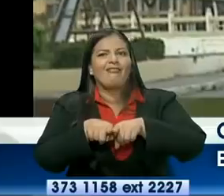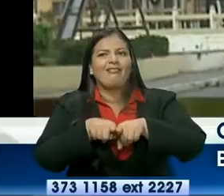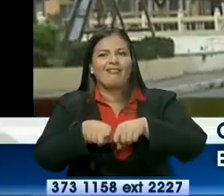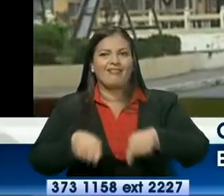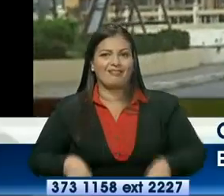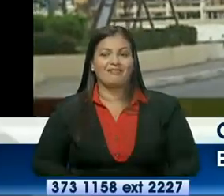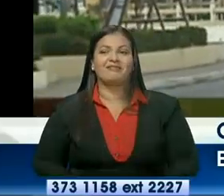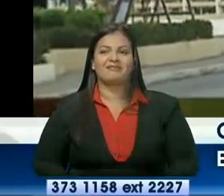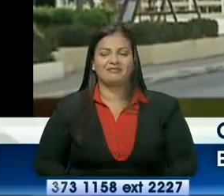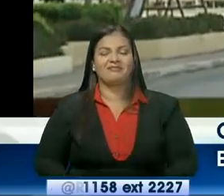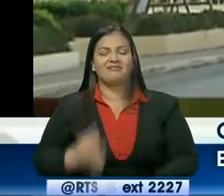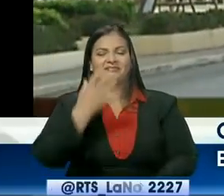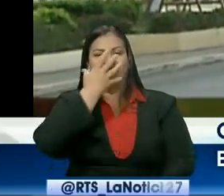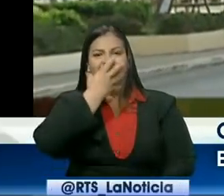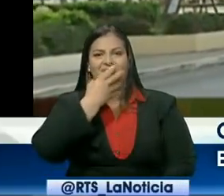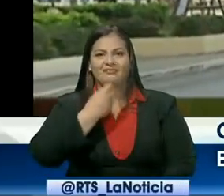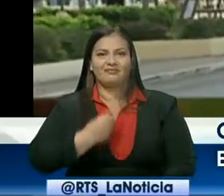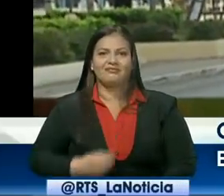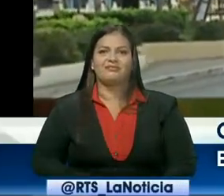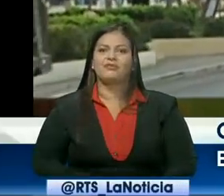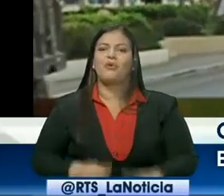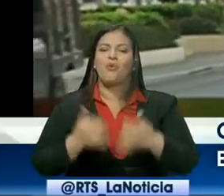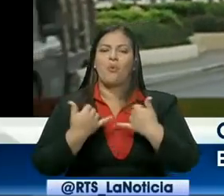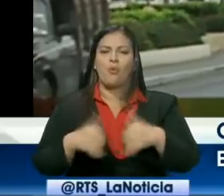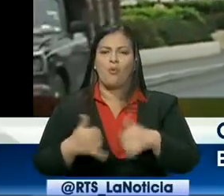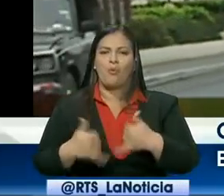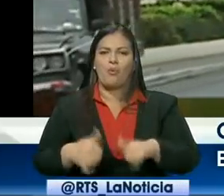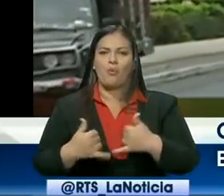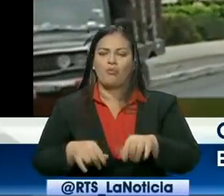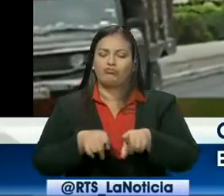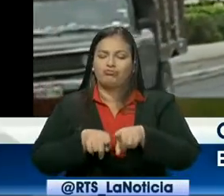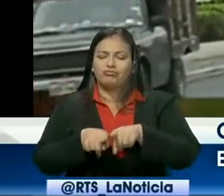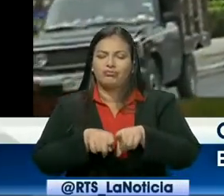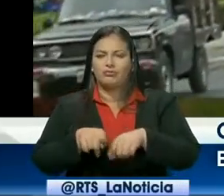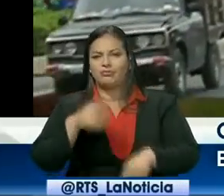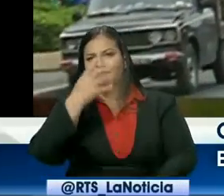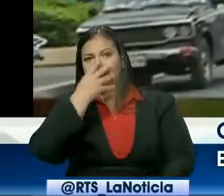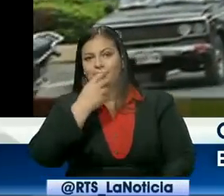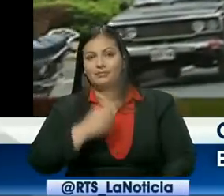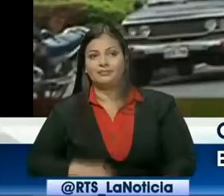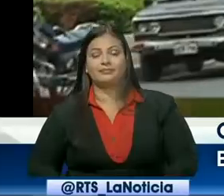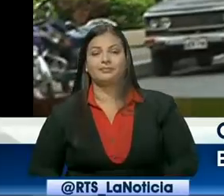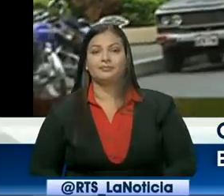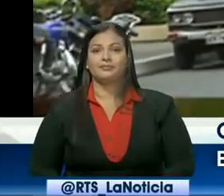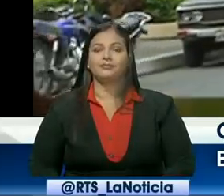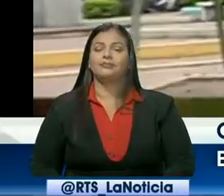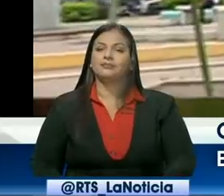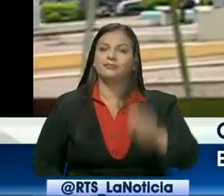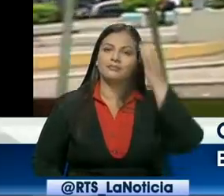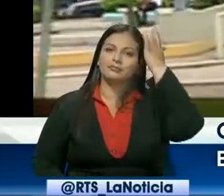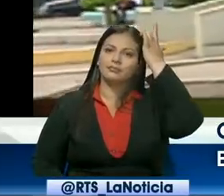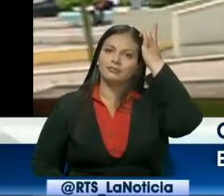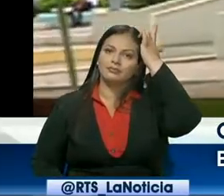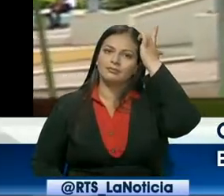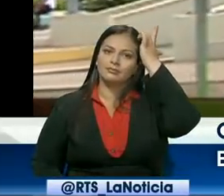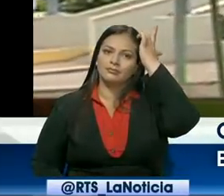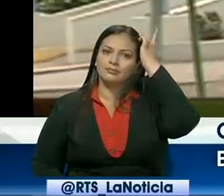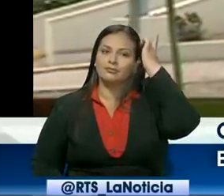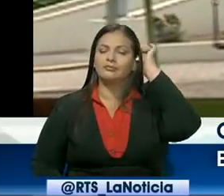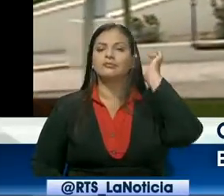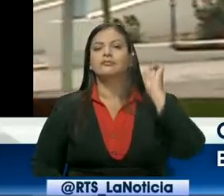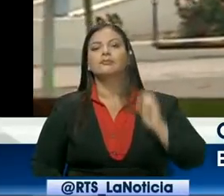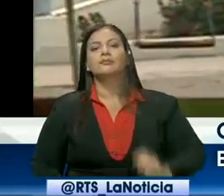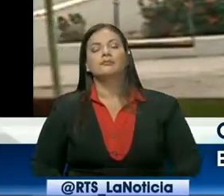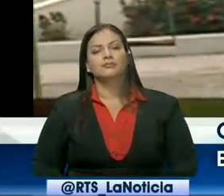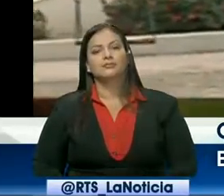que hoy constituye el cantón Simón Bolívar pertenecía a la parroquia Lorenzo de Garaycoa. Se la conocía con el nombre